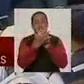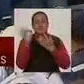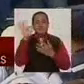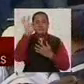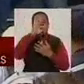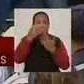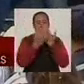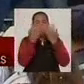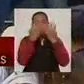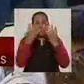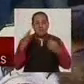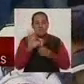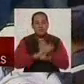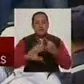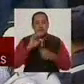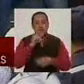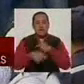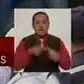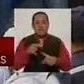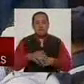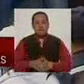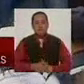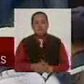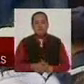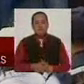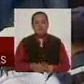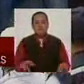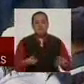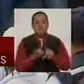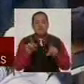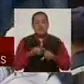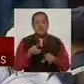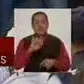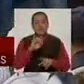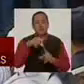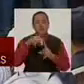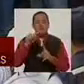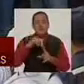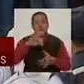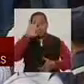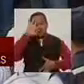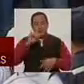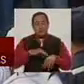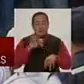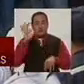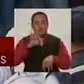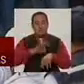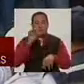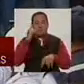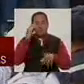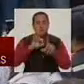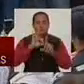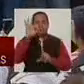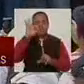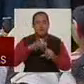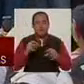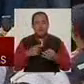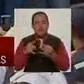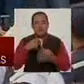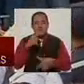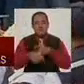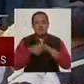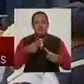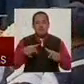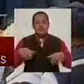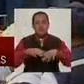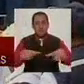poder proteger a la población del mal de la UTA, que es lo que más afecta en el tema de salud a los pobladores